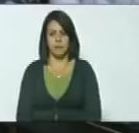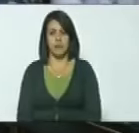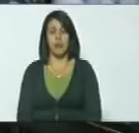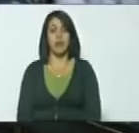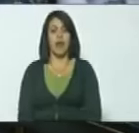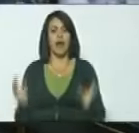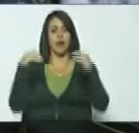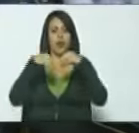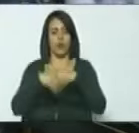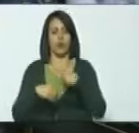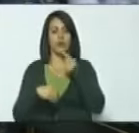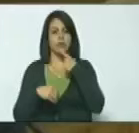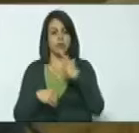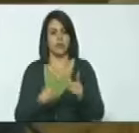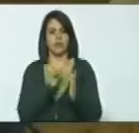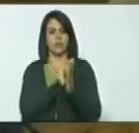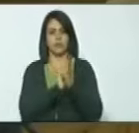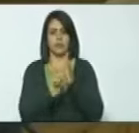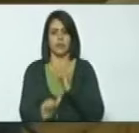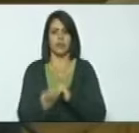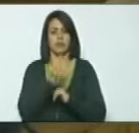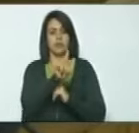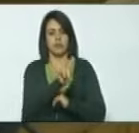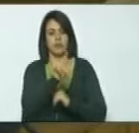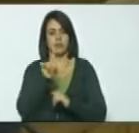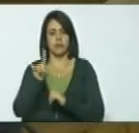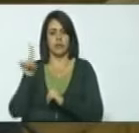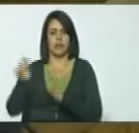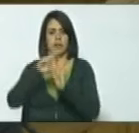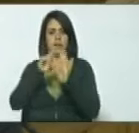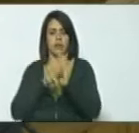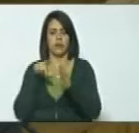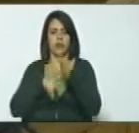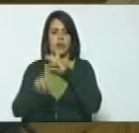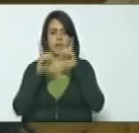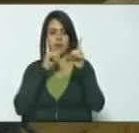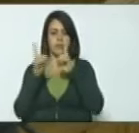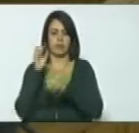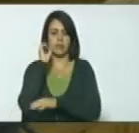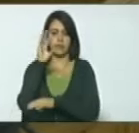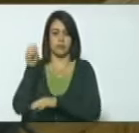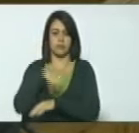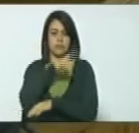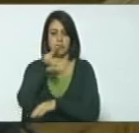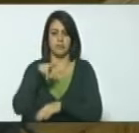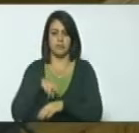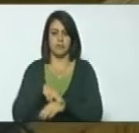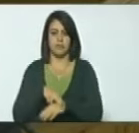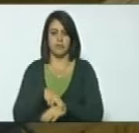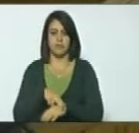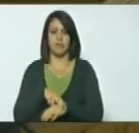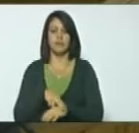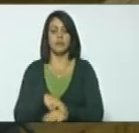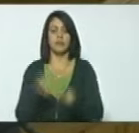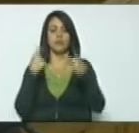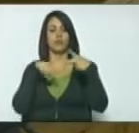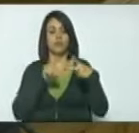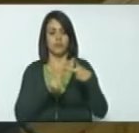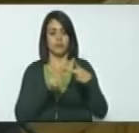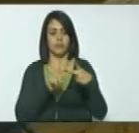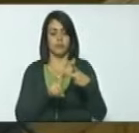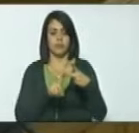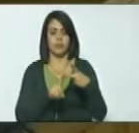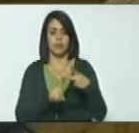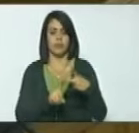De conformidad con lo establecido en el artículo 111 del Reglamento Interior y de Debates de la Asamblea Nacional. Punto